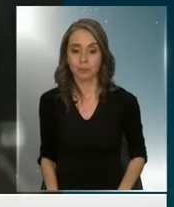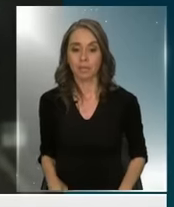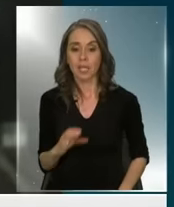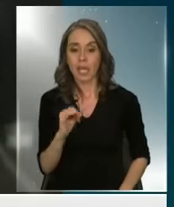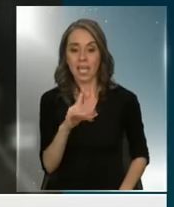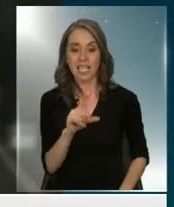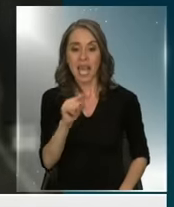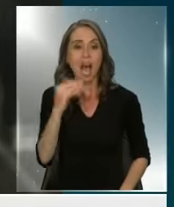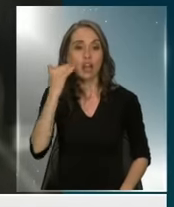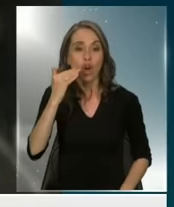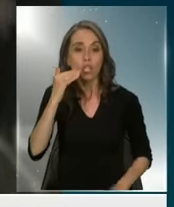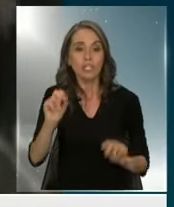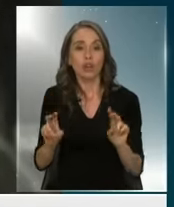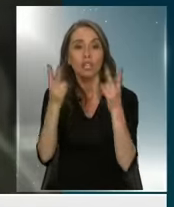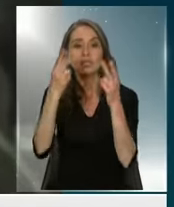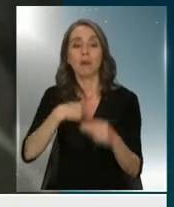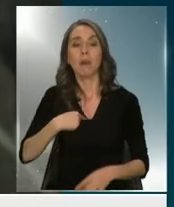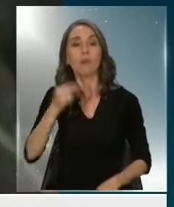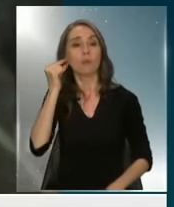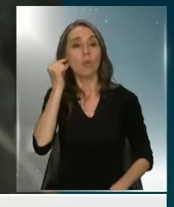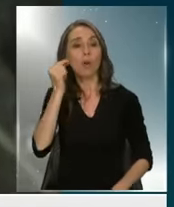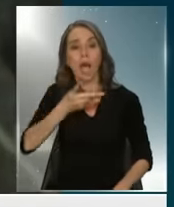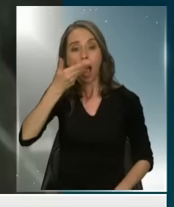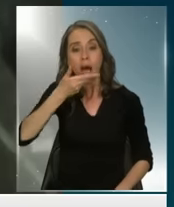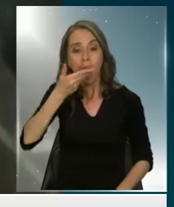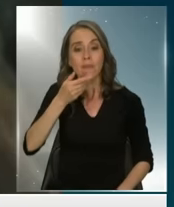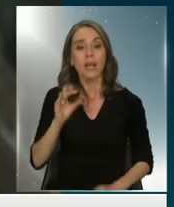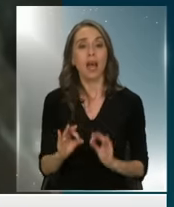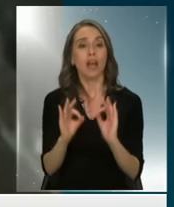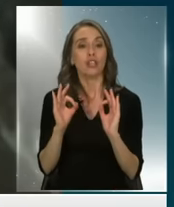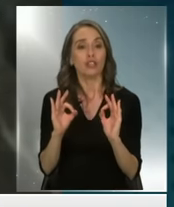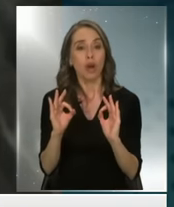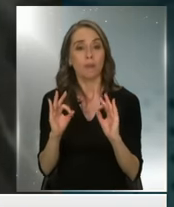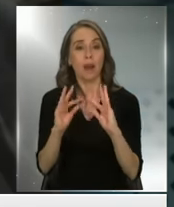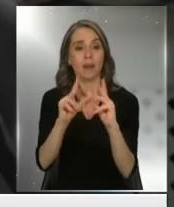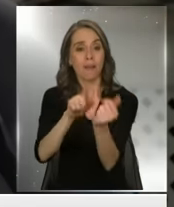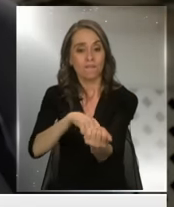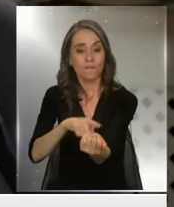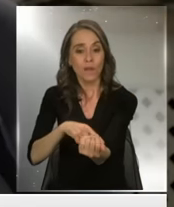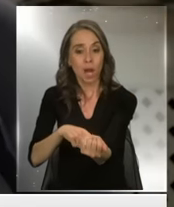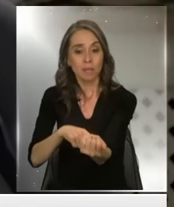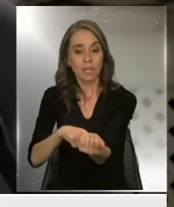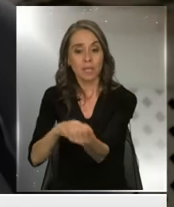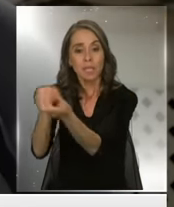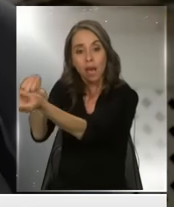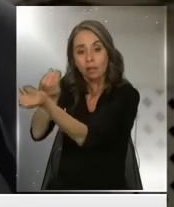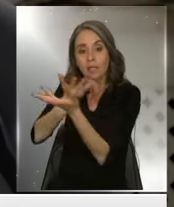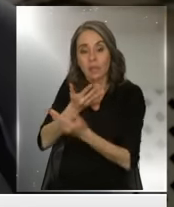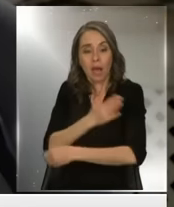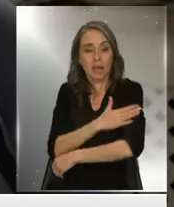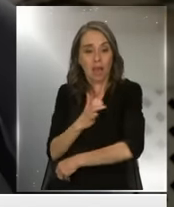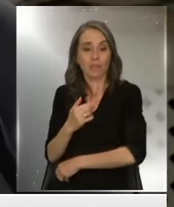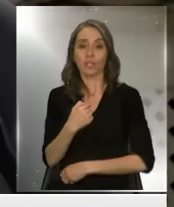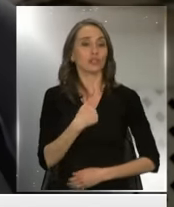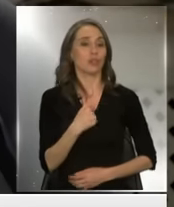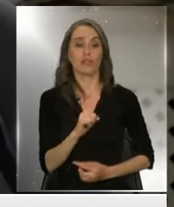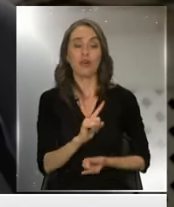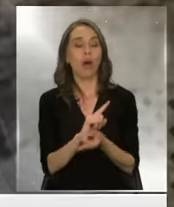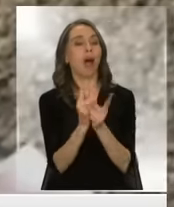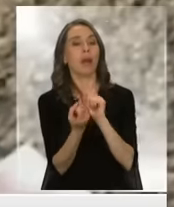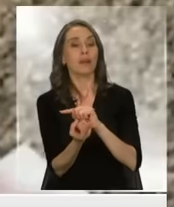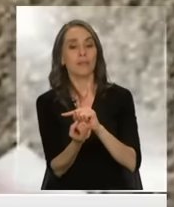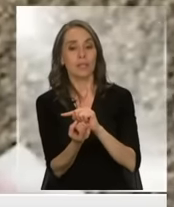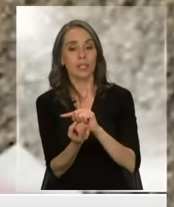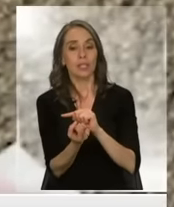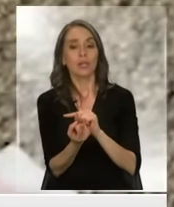Carlo fue un pequeño salvador para mí, porque aunque normalmente sea la familia la que te transmite la fe, en mi caso fue todo lo